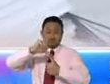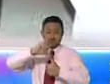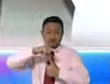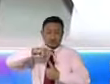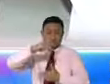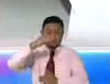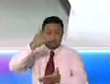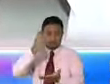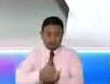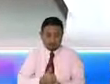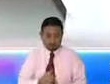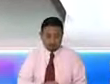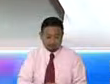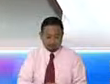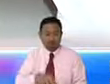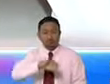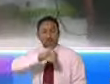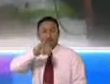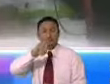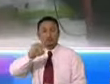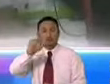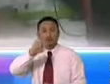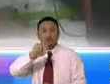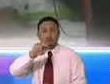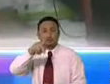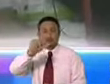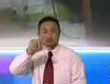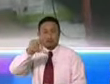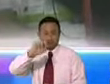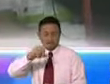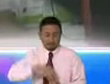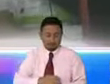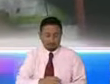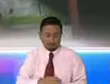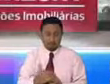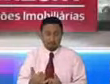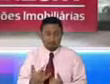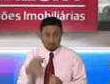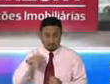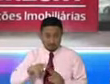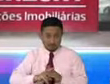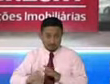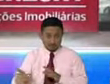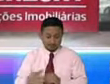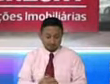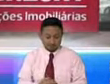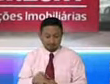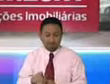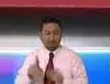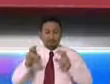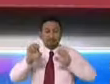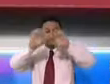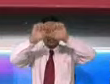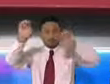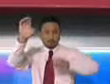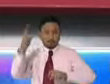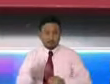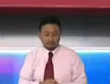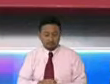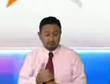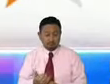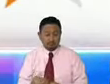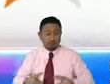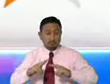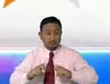Juan Pablo E., quien está fuera del país. La supuesta captación ilegal de dinero está relacionada al caso Odebrecht. Según la investigación,